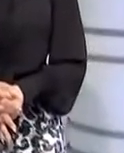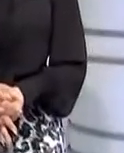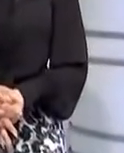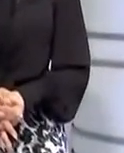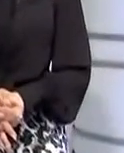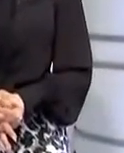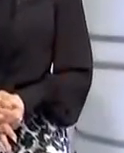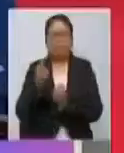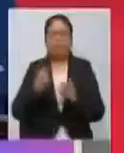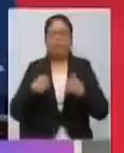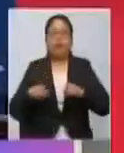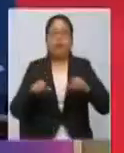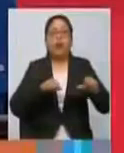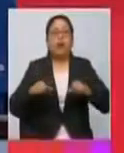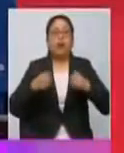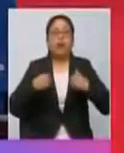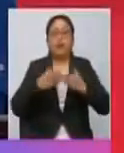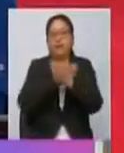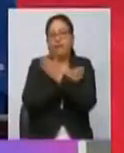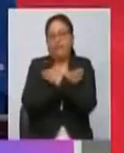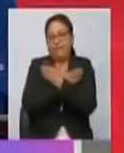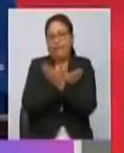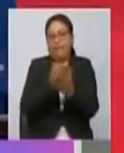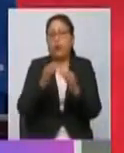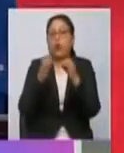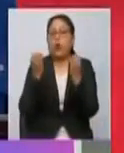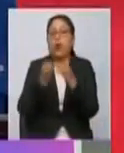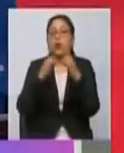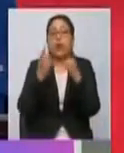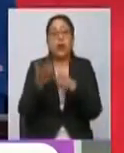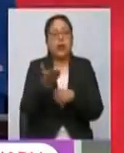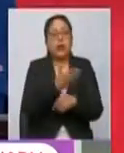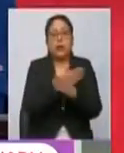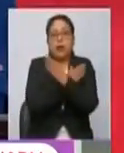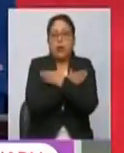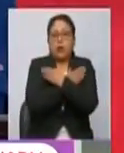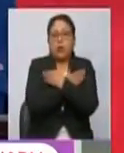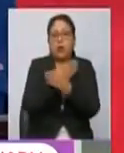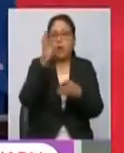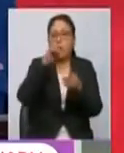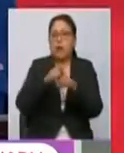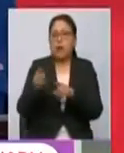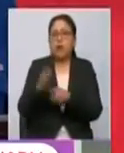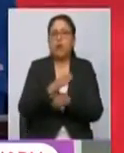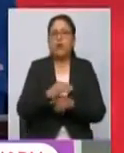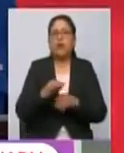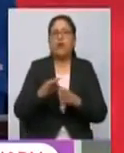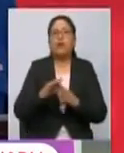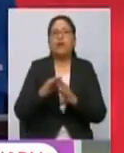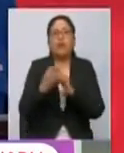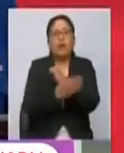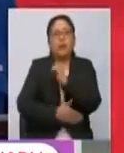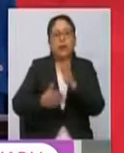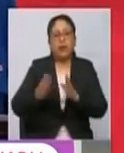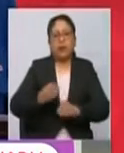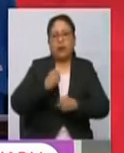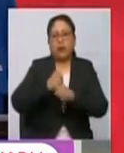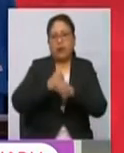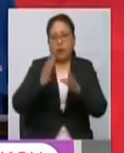tomamos de inmediato la señal de Bolivia TV, porque en este momento está hablando el presidente Luis Arce a propósito de un nuevo lote de vacunas.